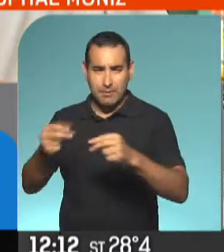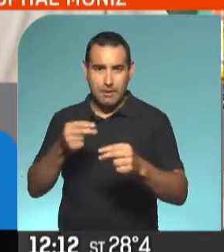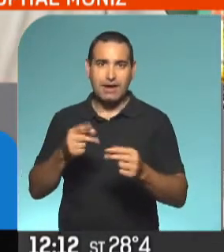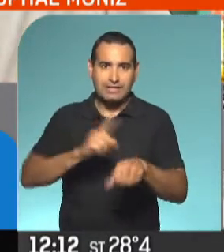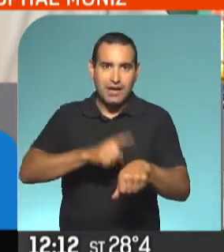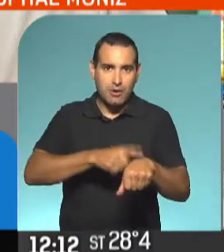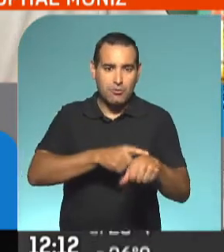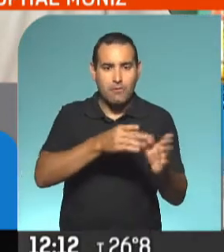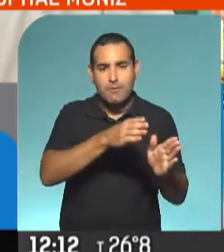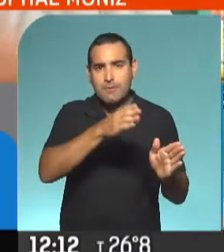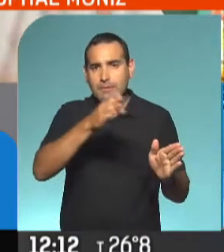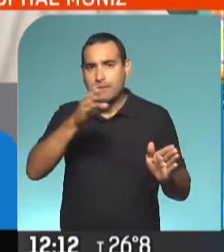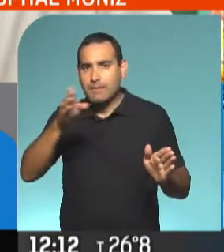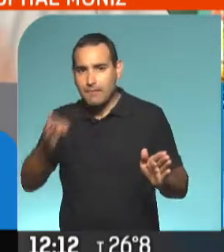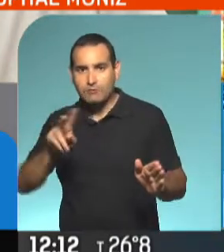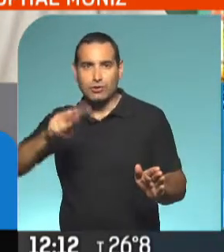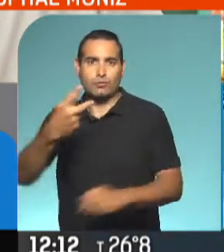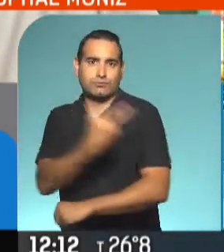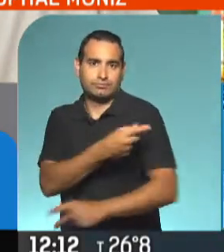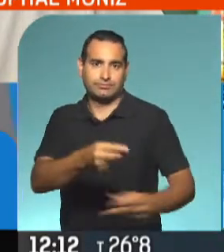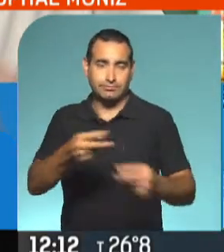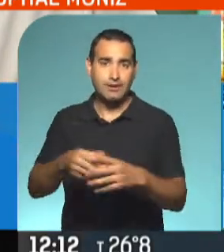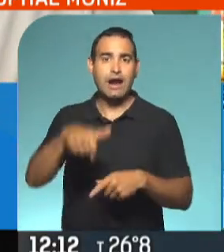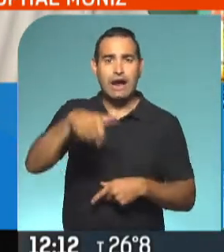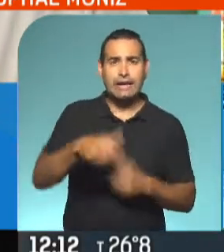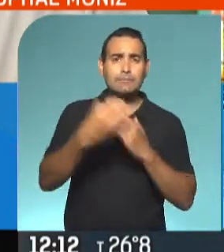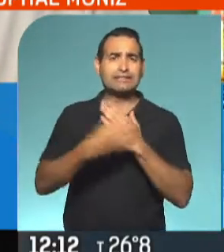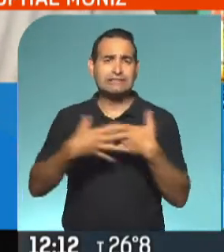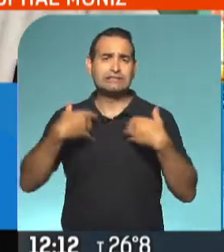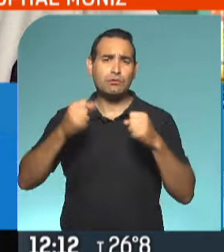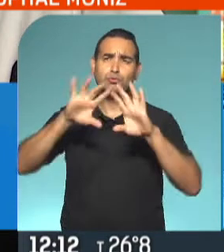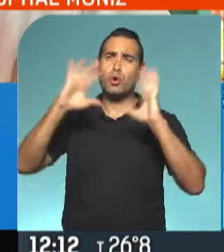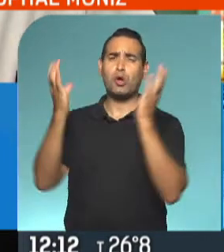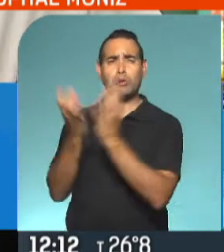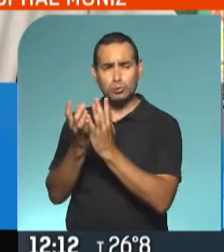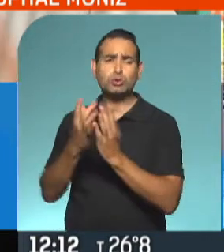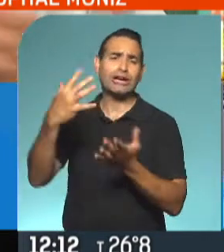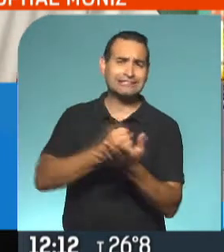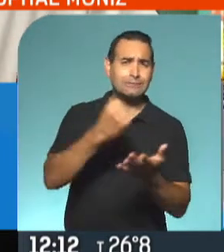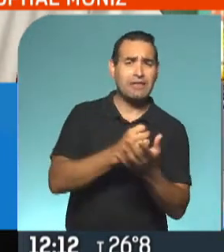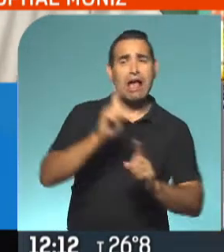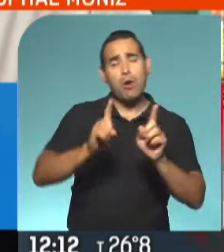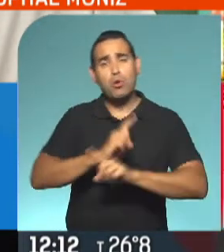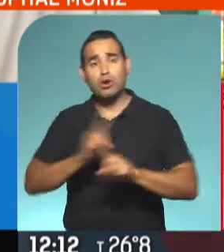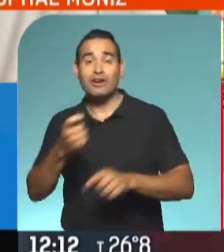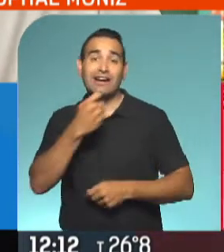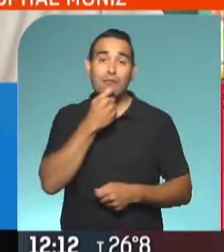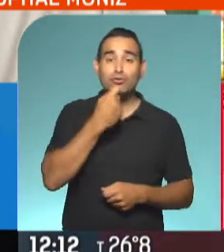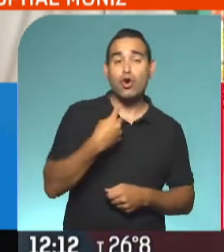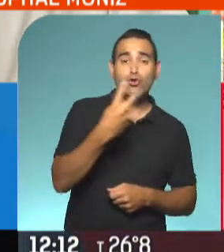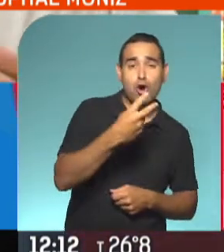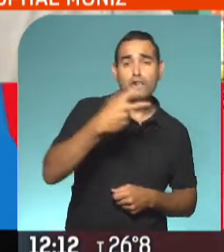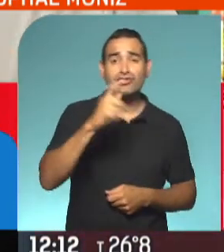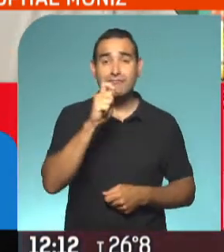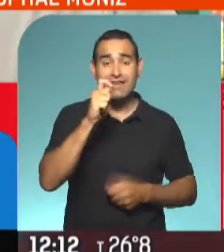siendo discutido en cada Ministerio de Salud en todo el mundo, algunos ya lo están tomando, otros no, por lo cual si a mí me retrasan 2 meses o 3